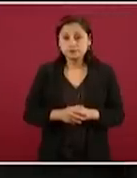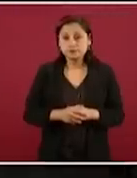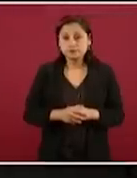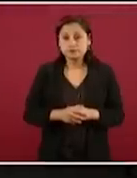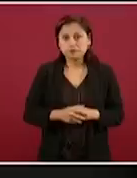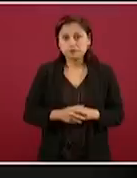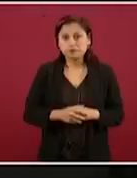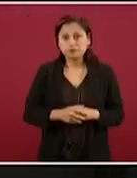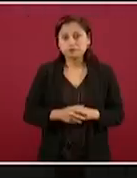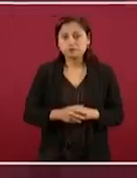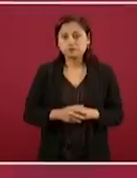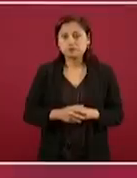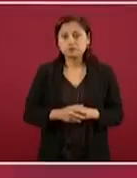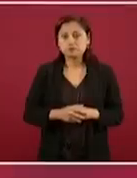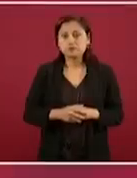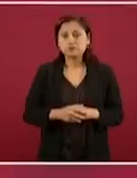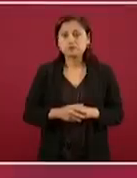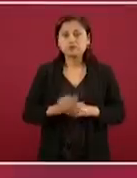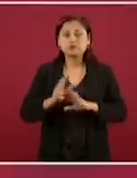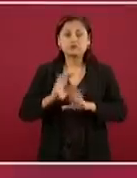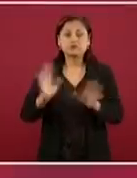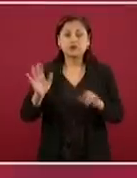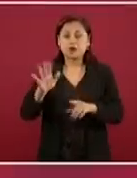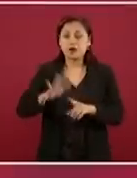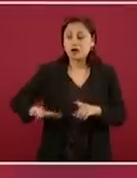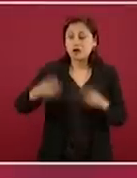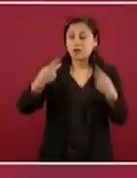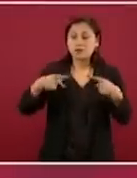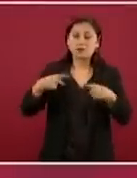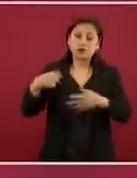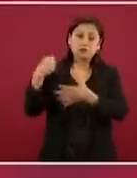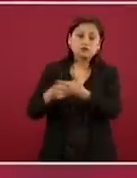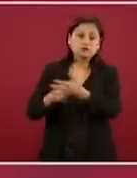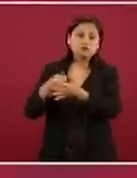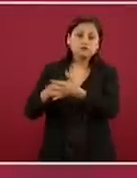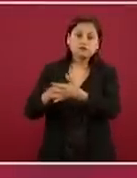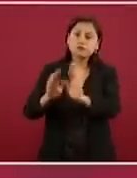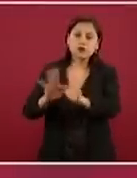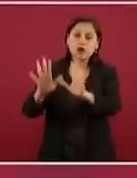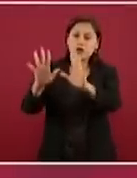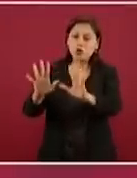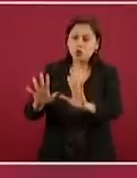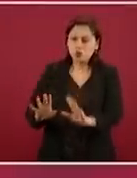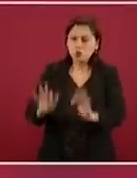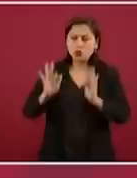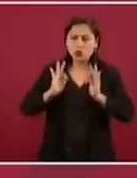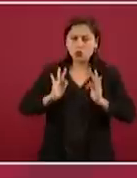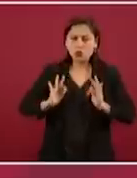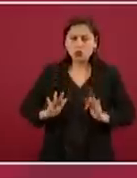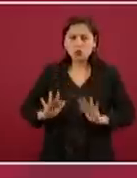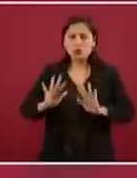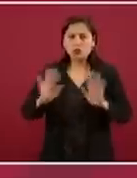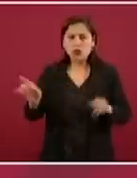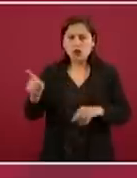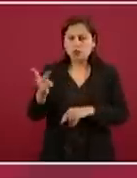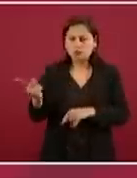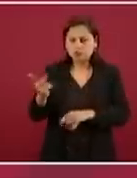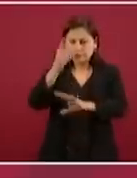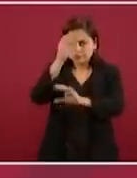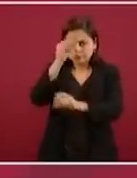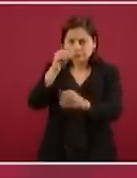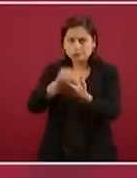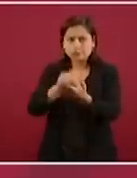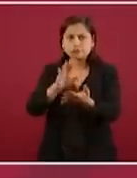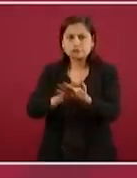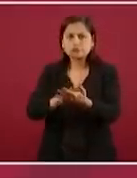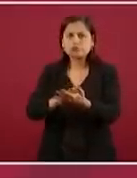terminar con la resistencia civil pacífica, y se aceptó por